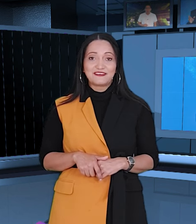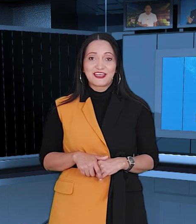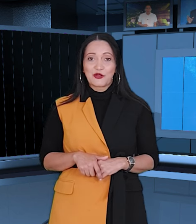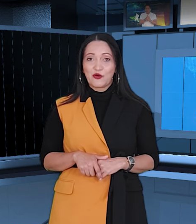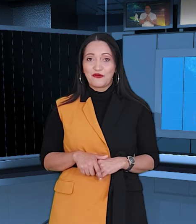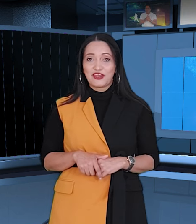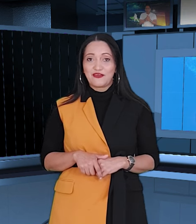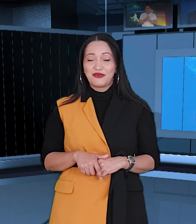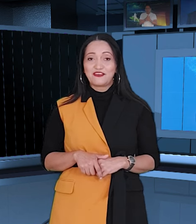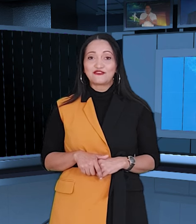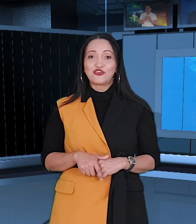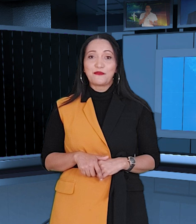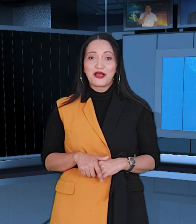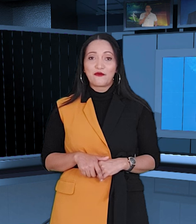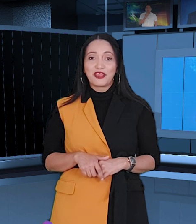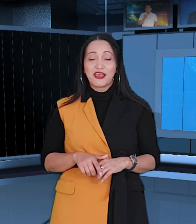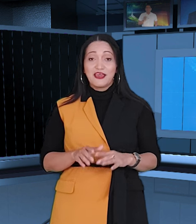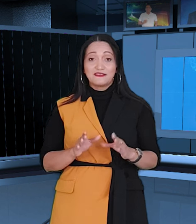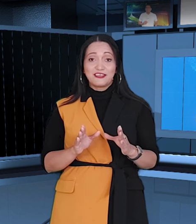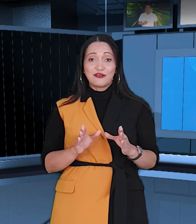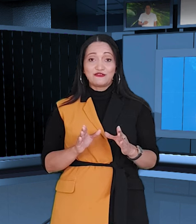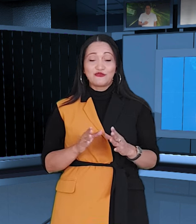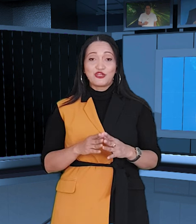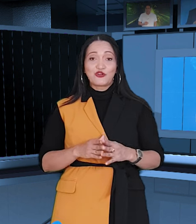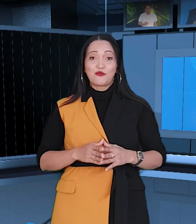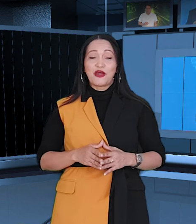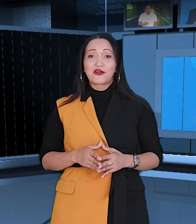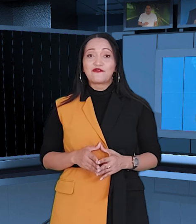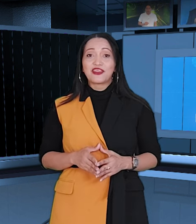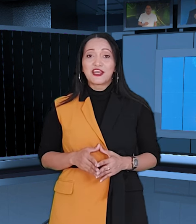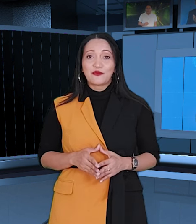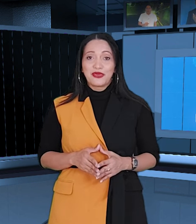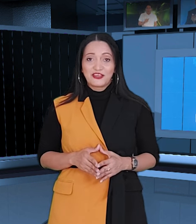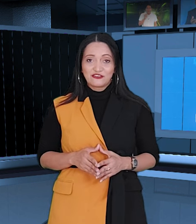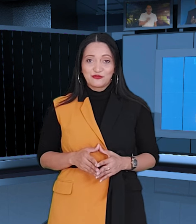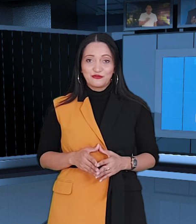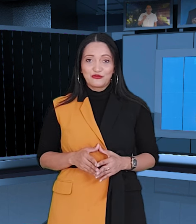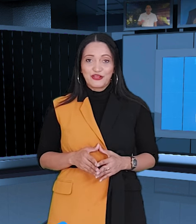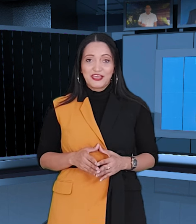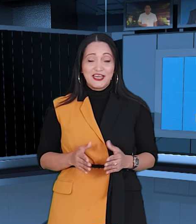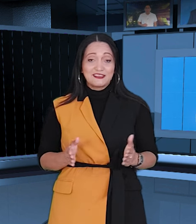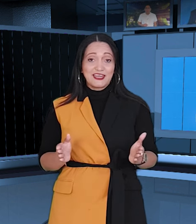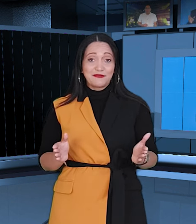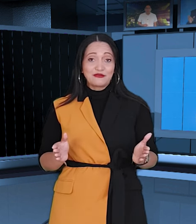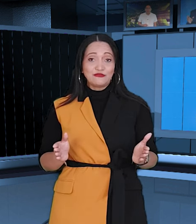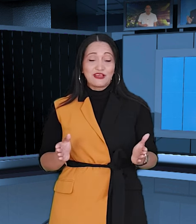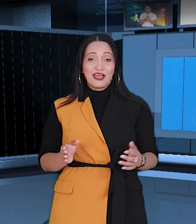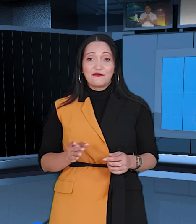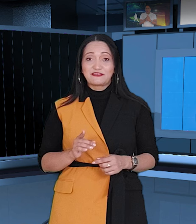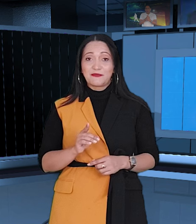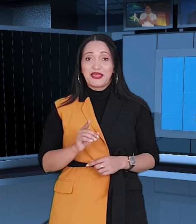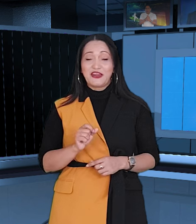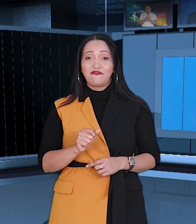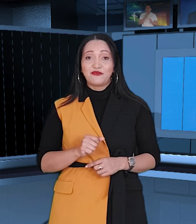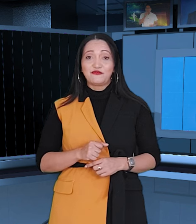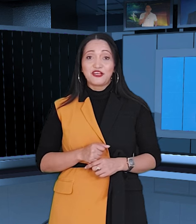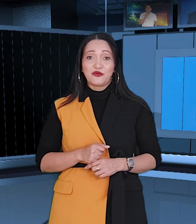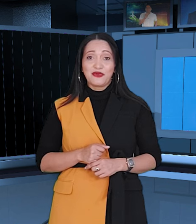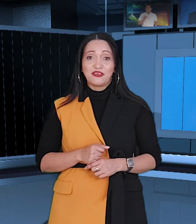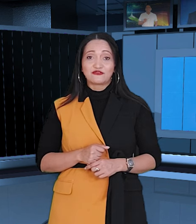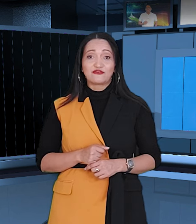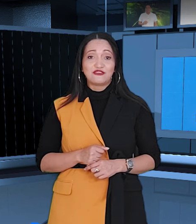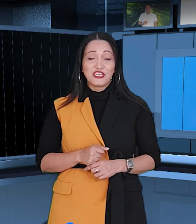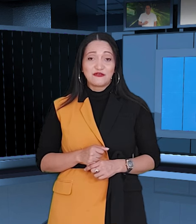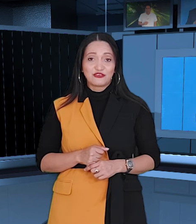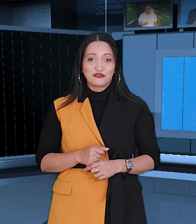Estamos en Instagram como DarioMedios-NIC. Síguenos en Twitter como @DarioMedios.NIC. Dale me gusta a nuestra página en Facebook